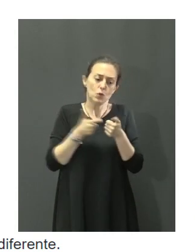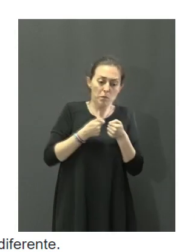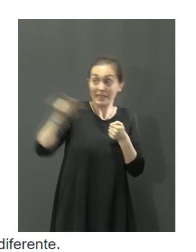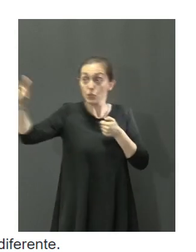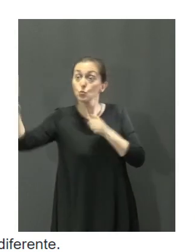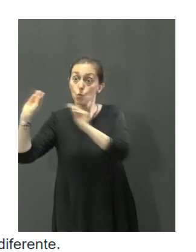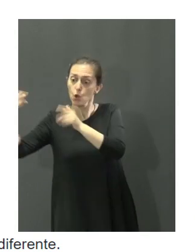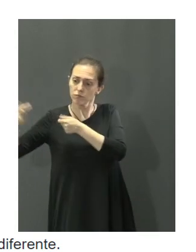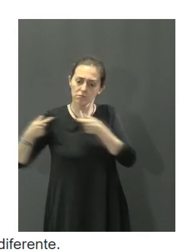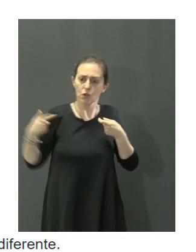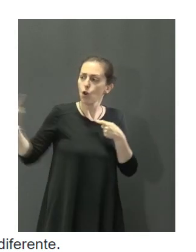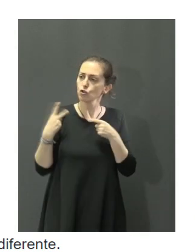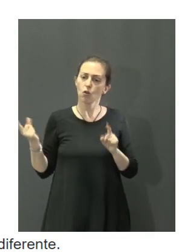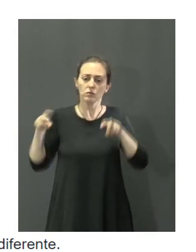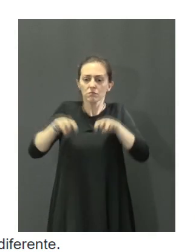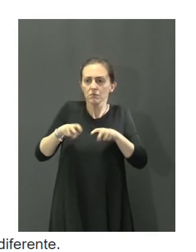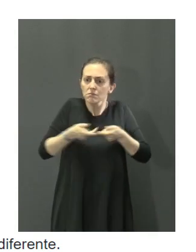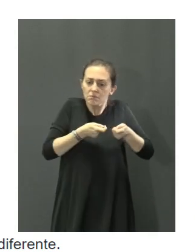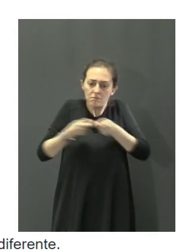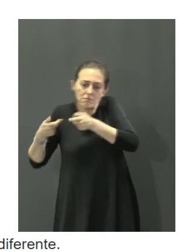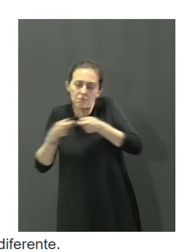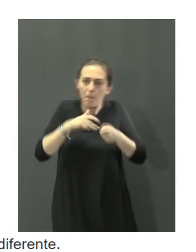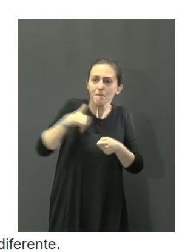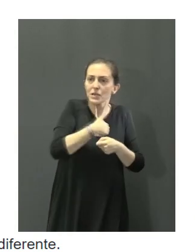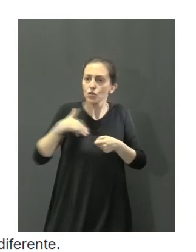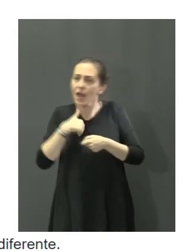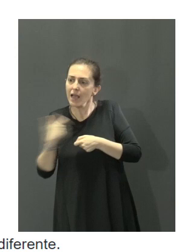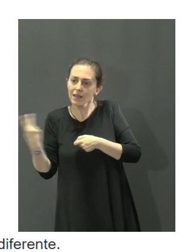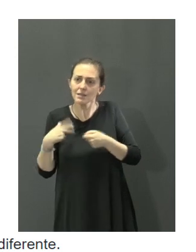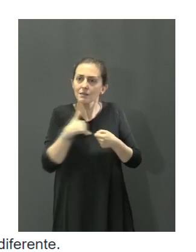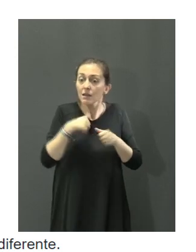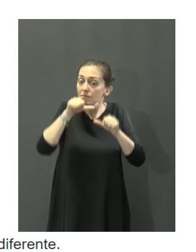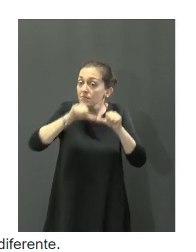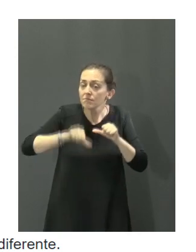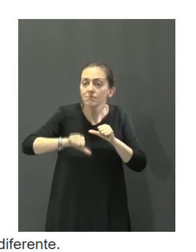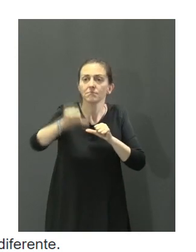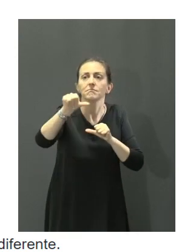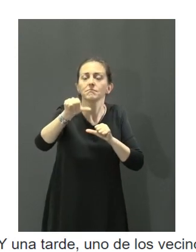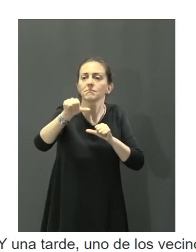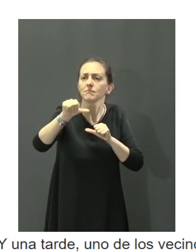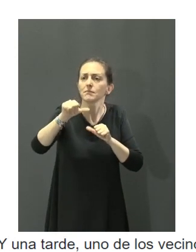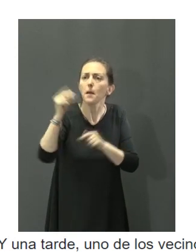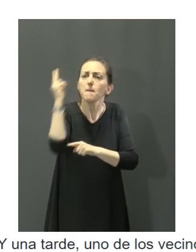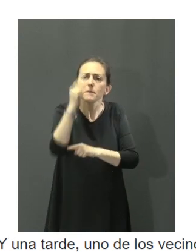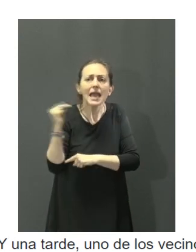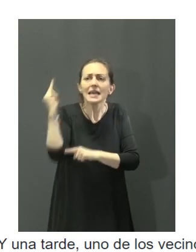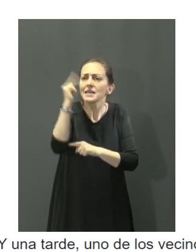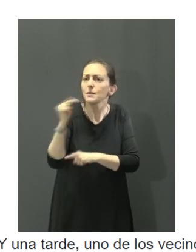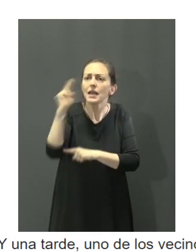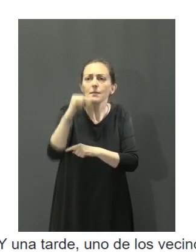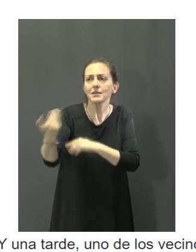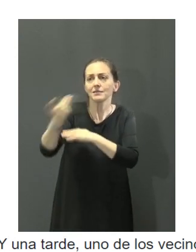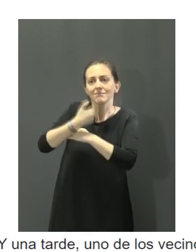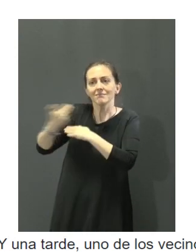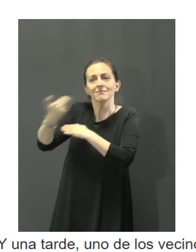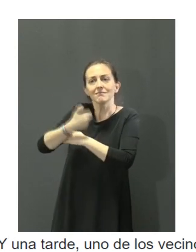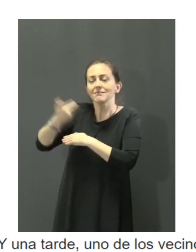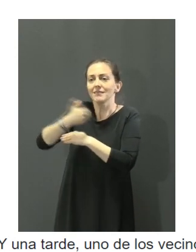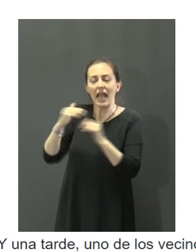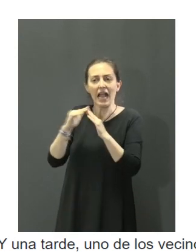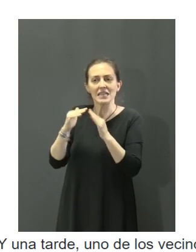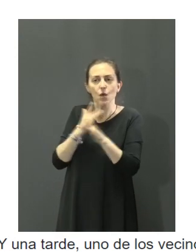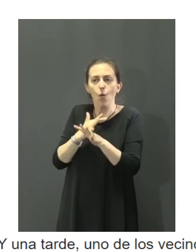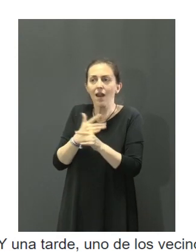consola y jugamos cada uno con un personaje y compartí, y a partir de ese día, todos los viernes, pues se venía un amigo a casa a jugar